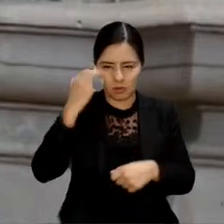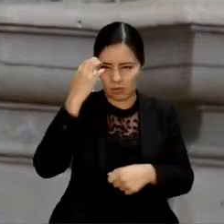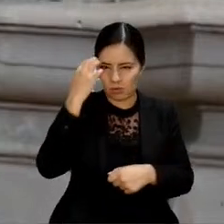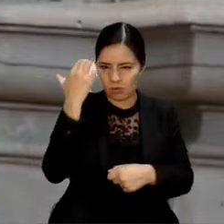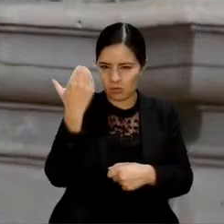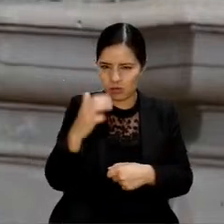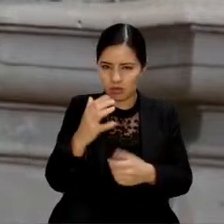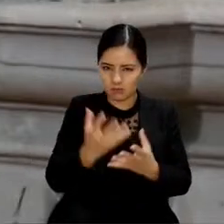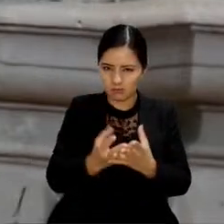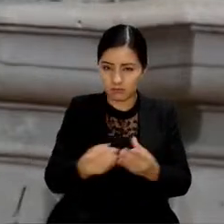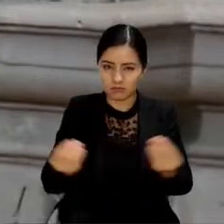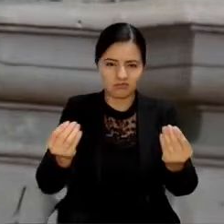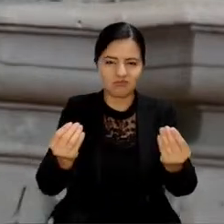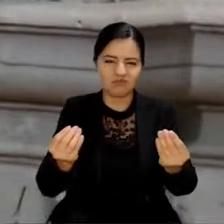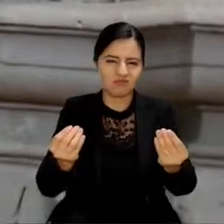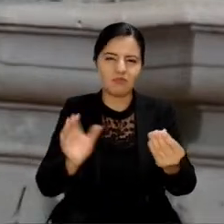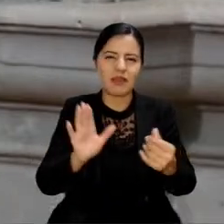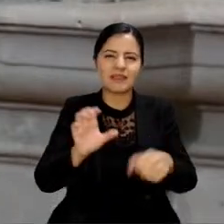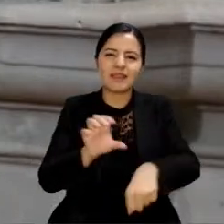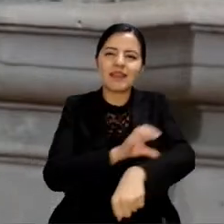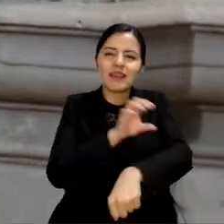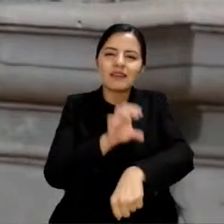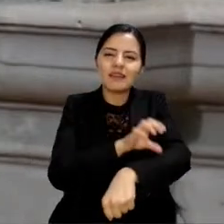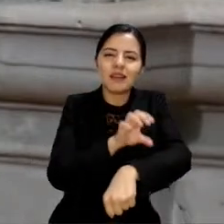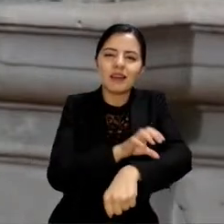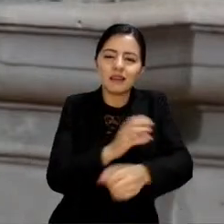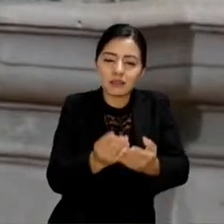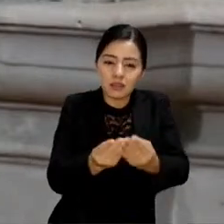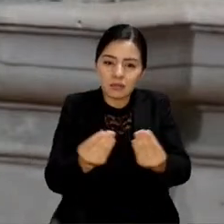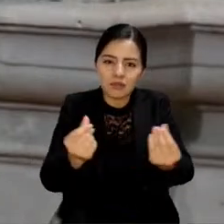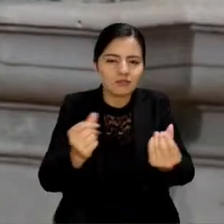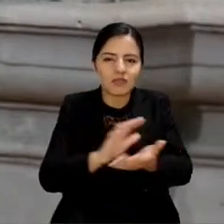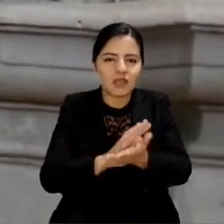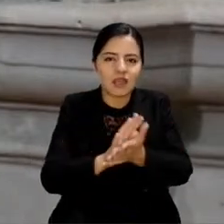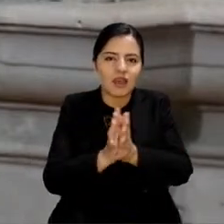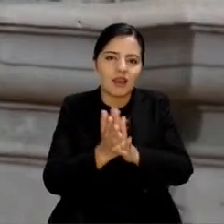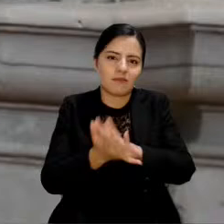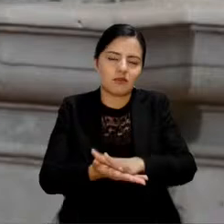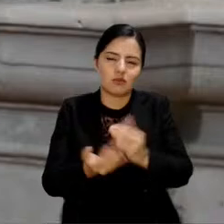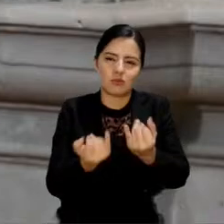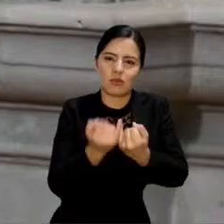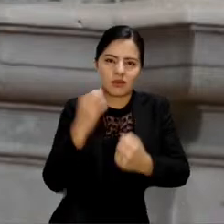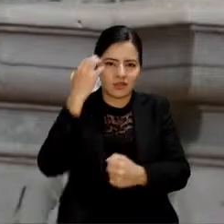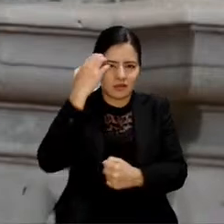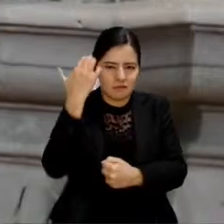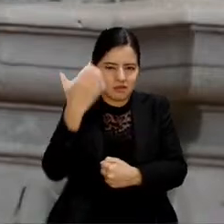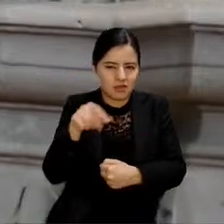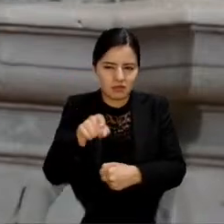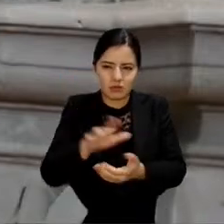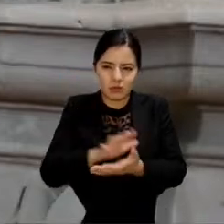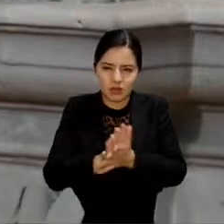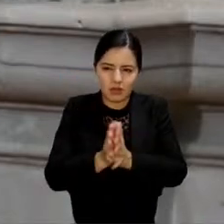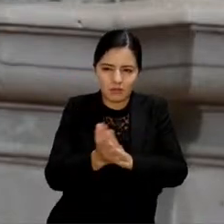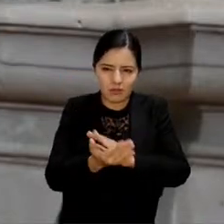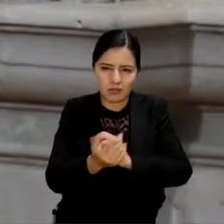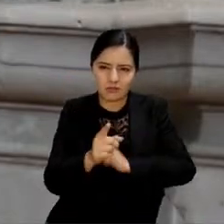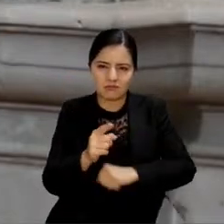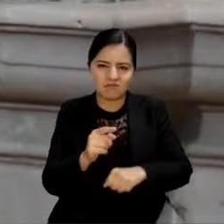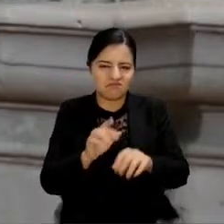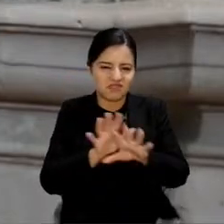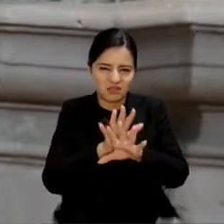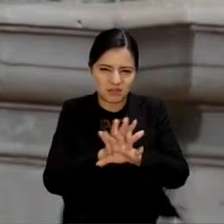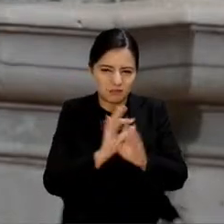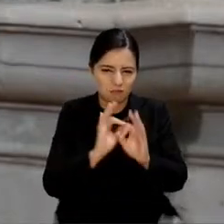se transforma. Por lo anterior expuesto, someto a la consideración de este honorable Poder Legislativo del Estado de